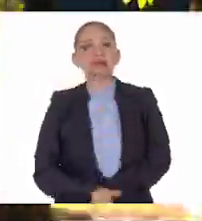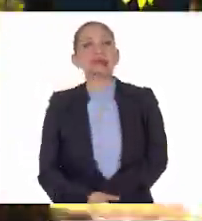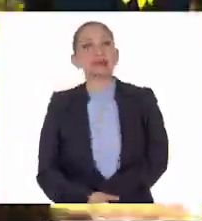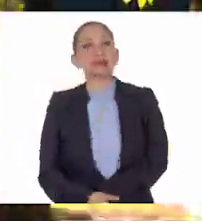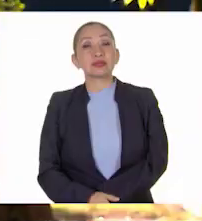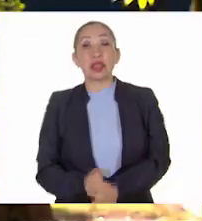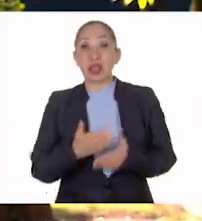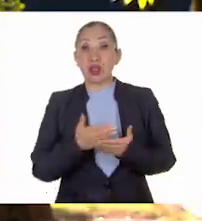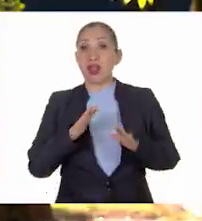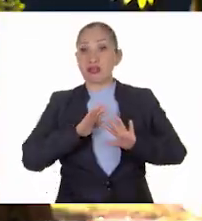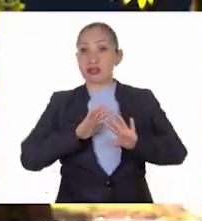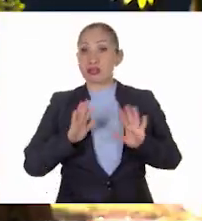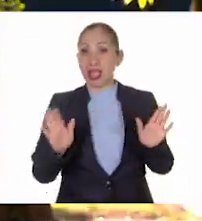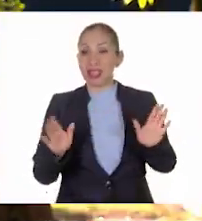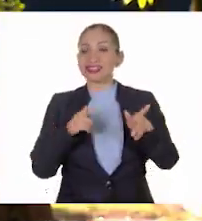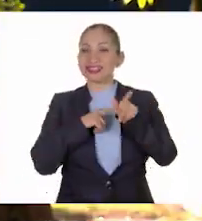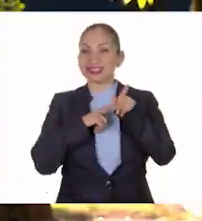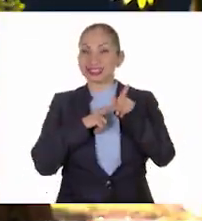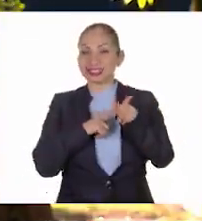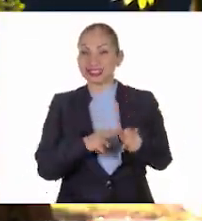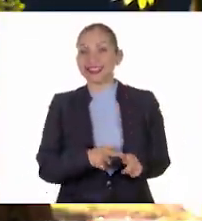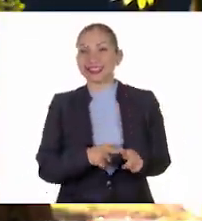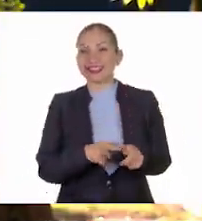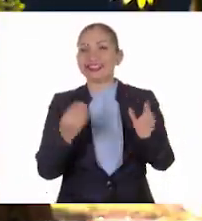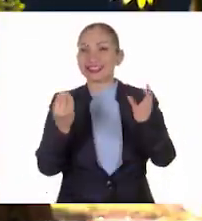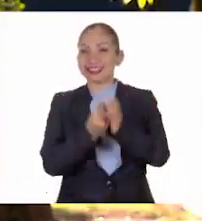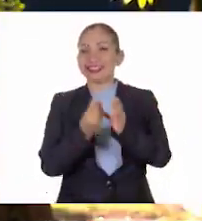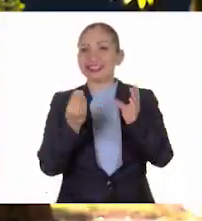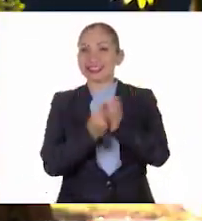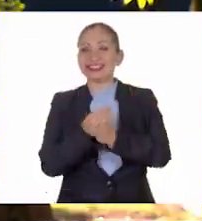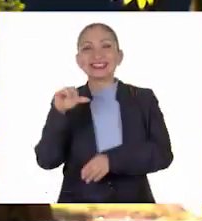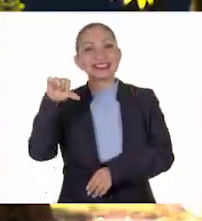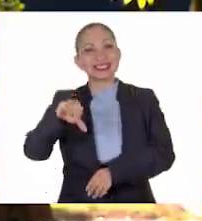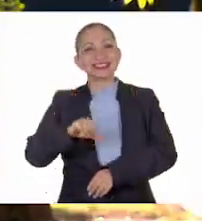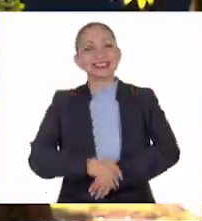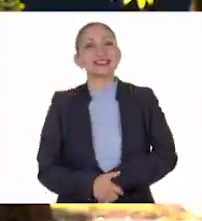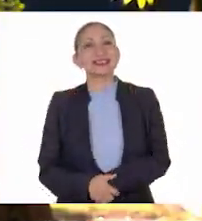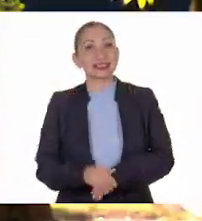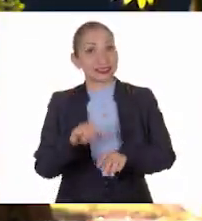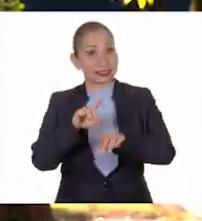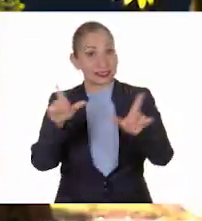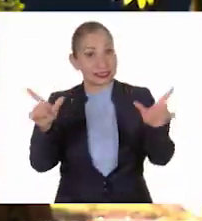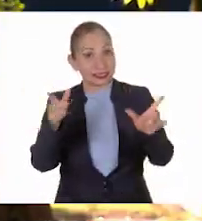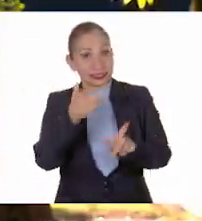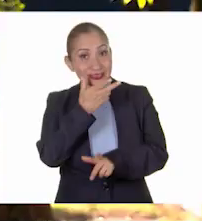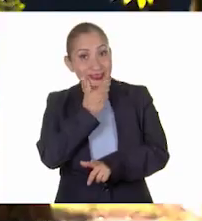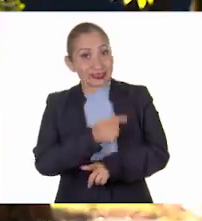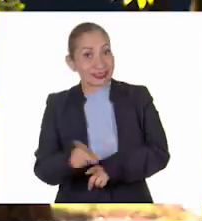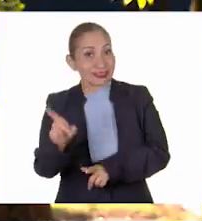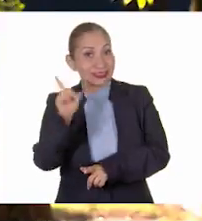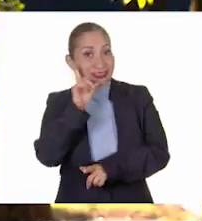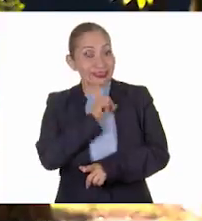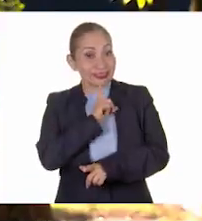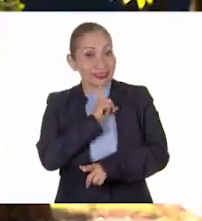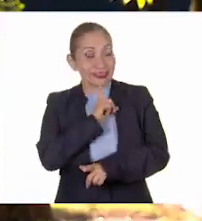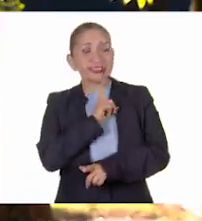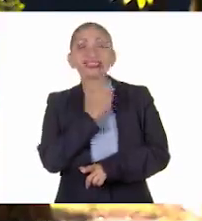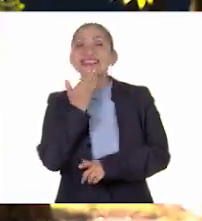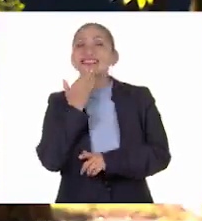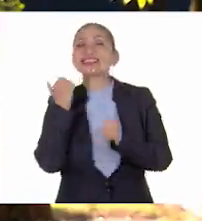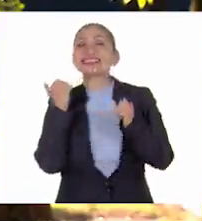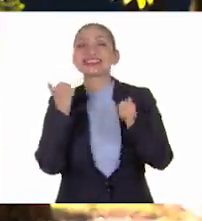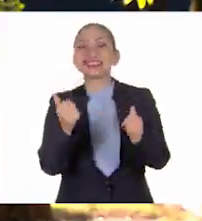Ahora es momento de seguir con el programa de hoy. ¿Listas? ¿Listos?